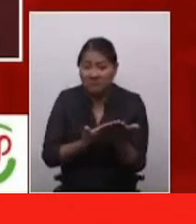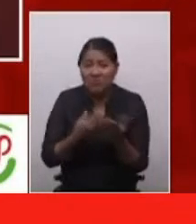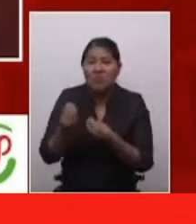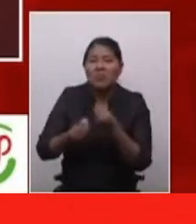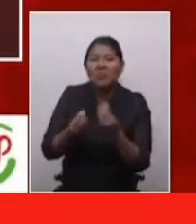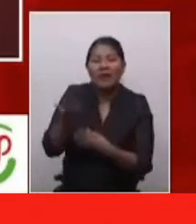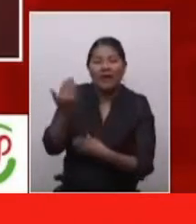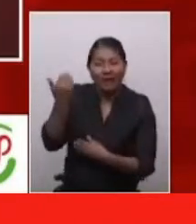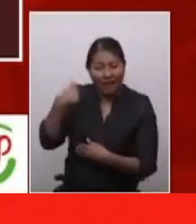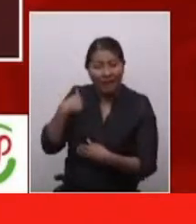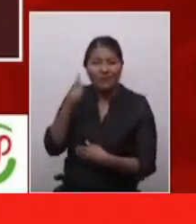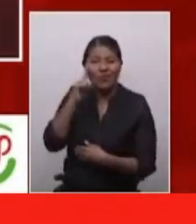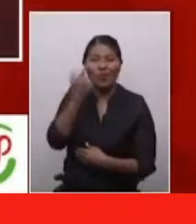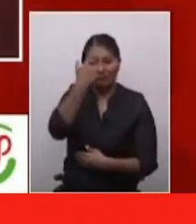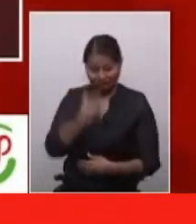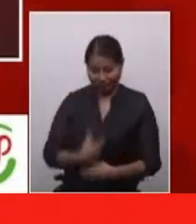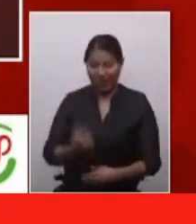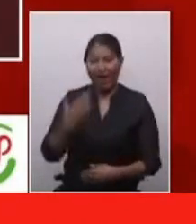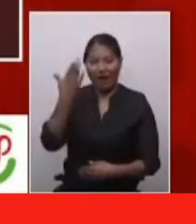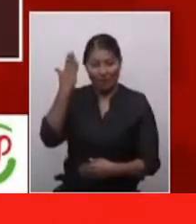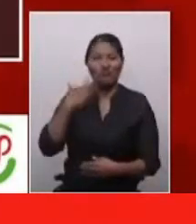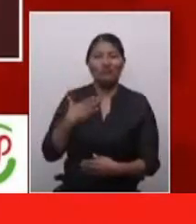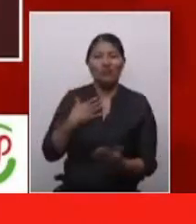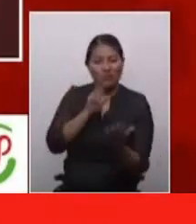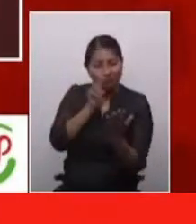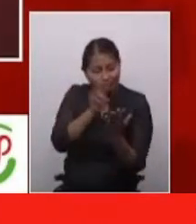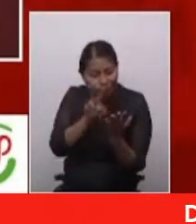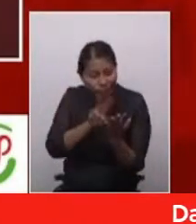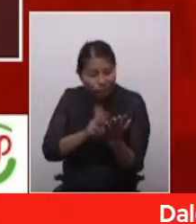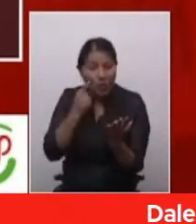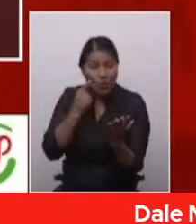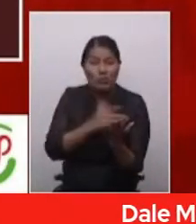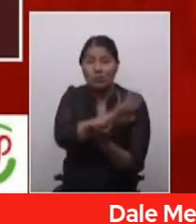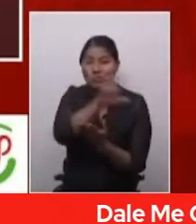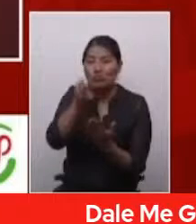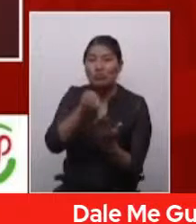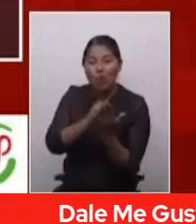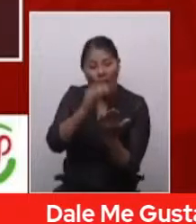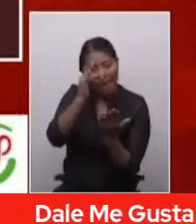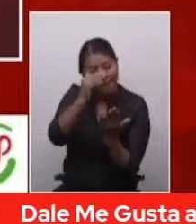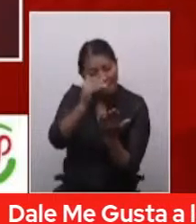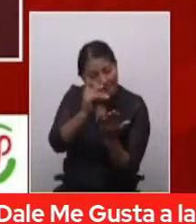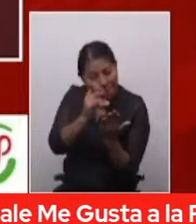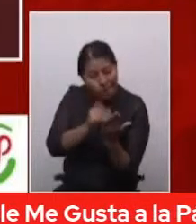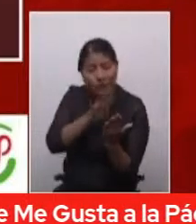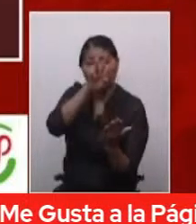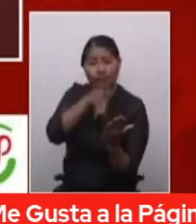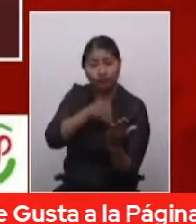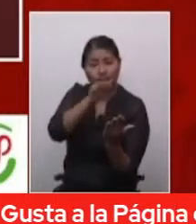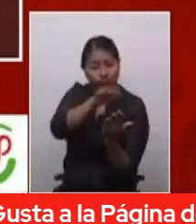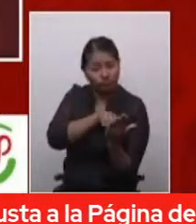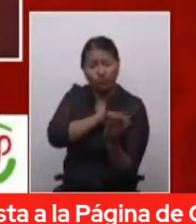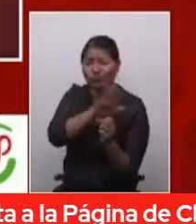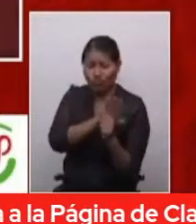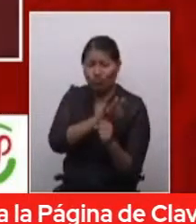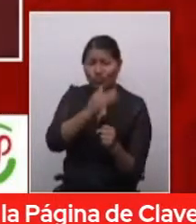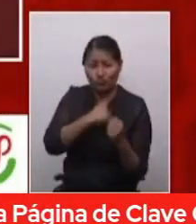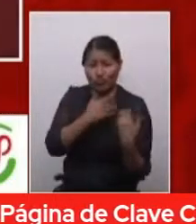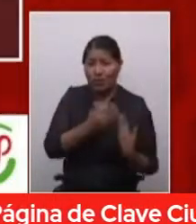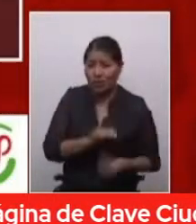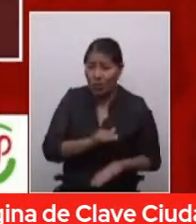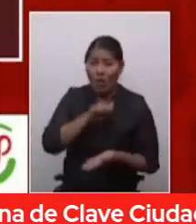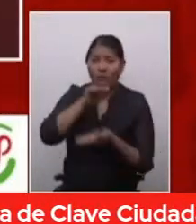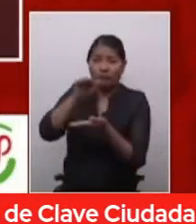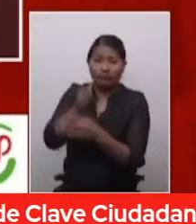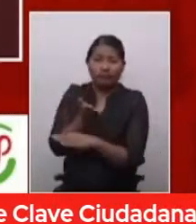qué se ha producido todo esto? Porque soy el único que ha estudiado el contrato de peaje completo e incluso lo ha llevado a el Colegio de